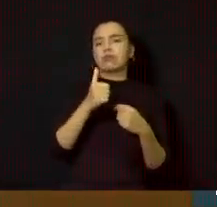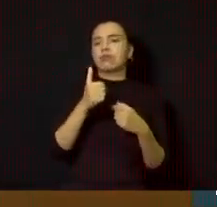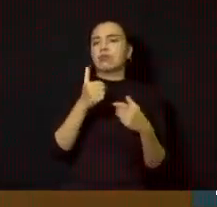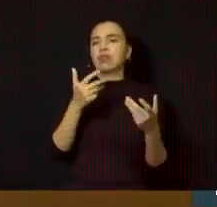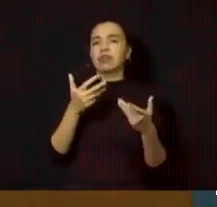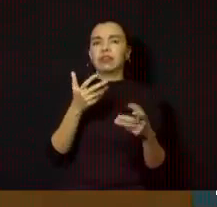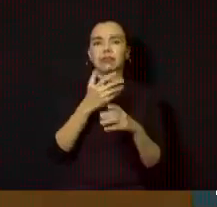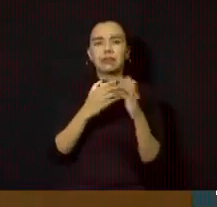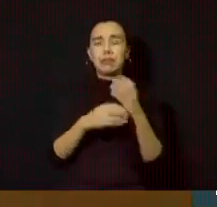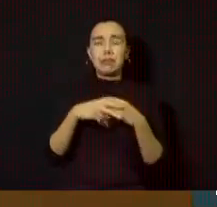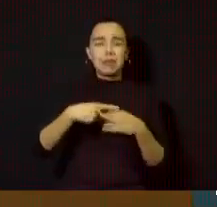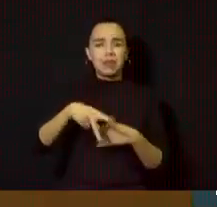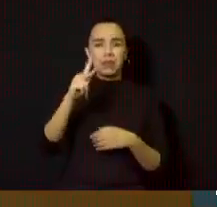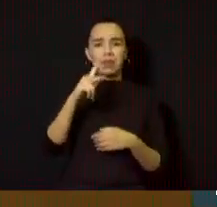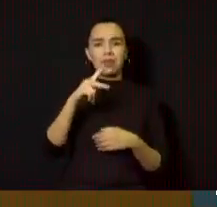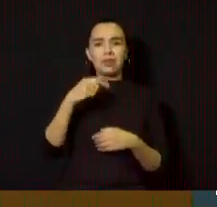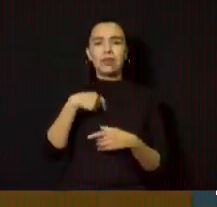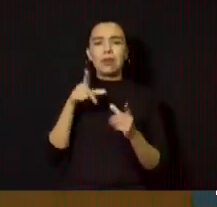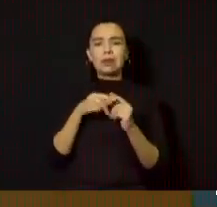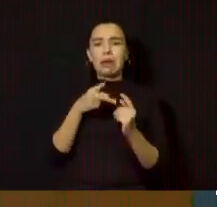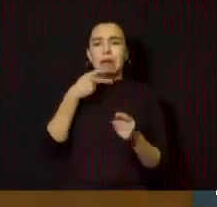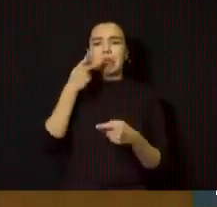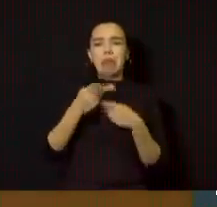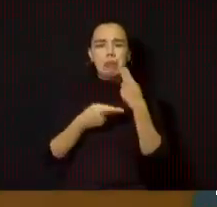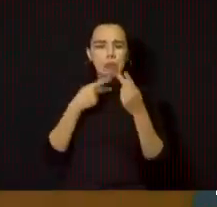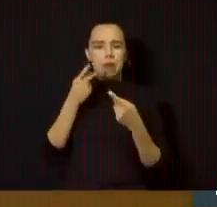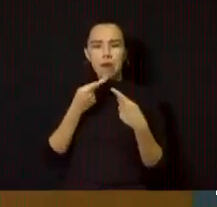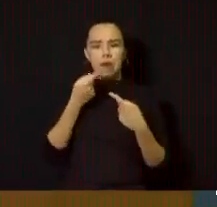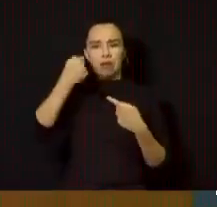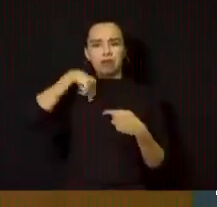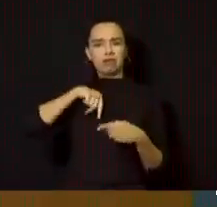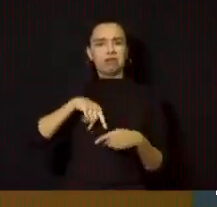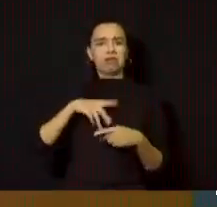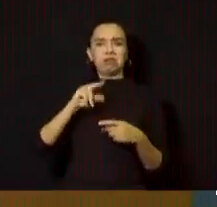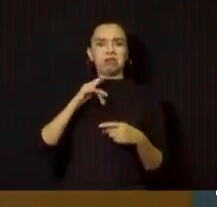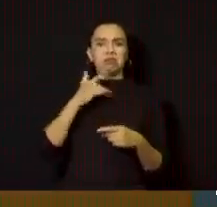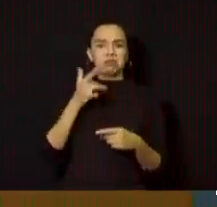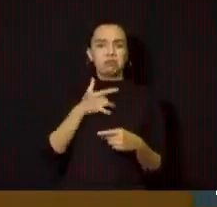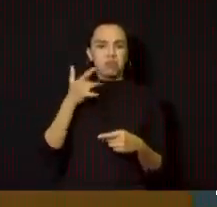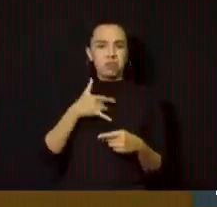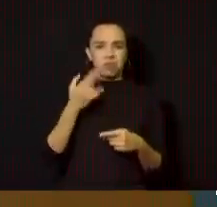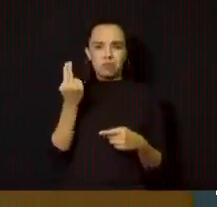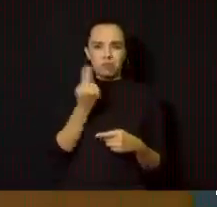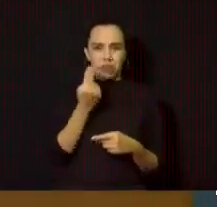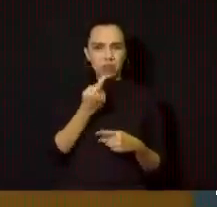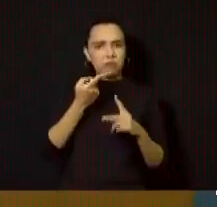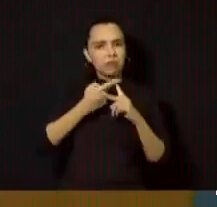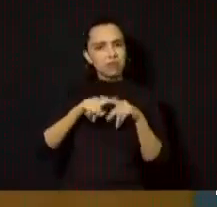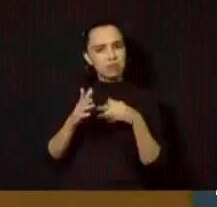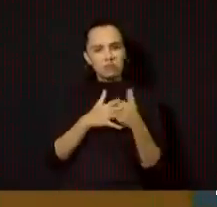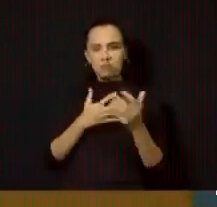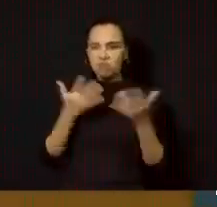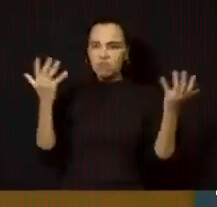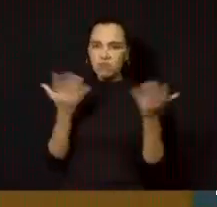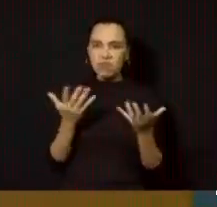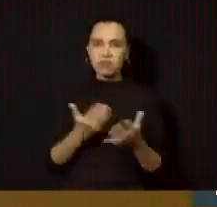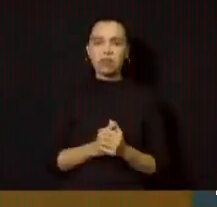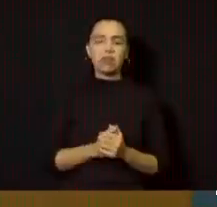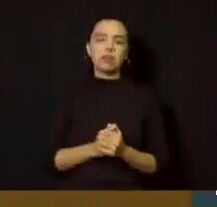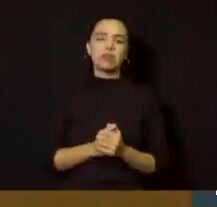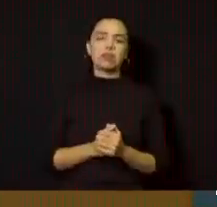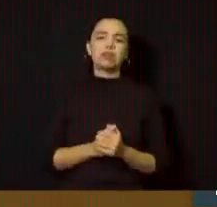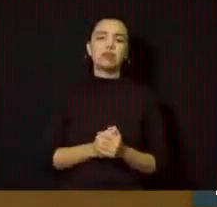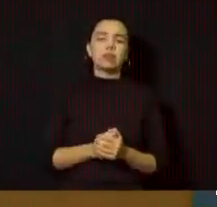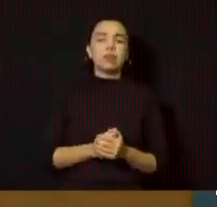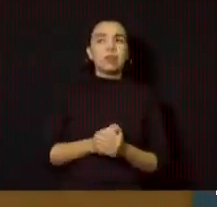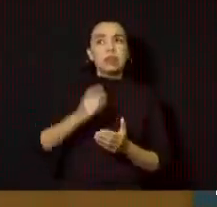Pero yo estaba diciendo de boca para afuera, ¿no? Y dije, yo tengo que empezar a hacerlo. Y bueno, pues